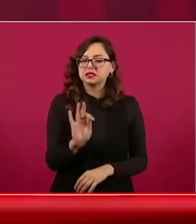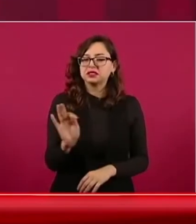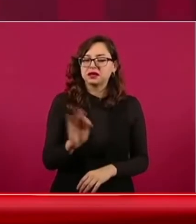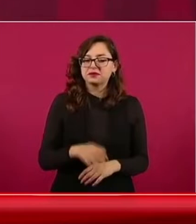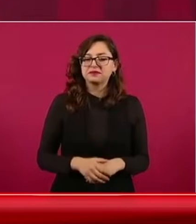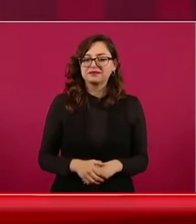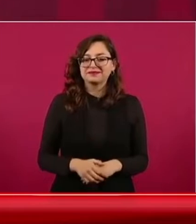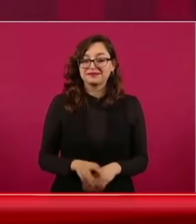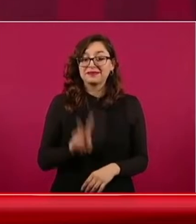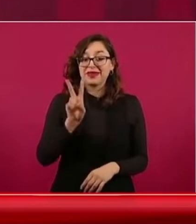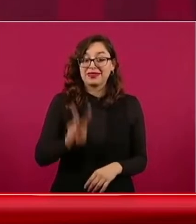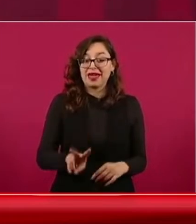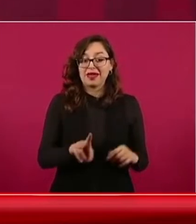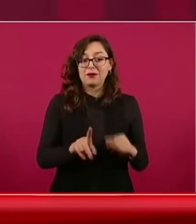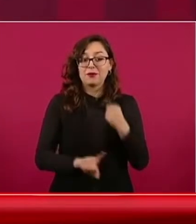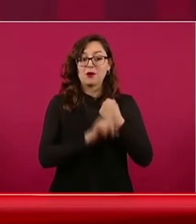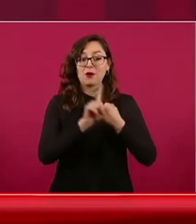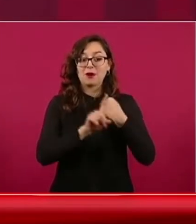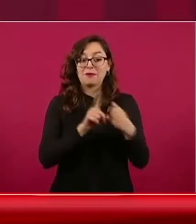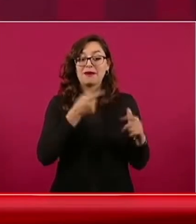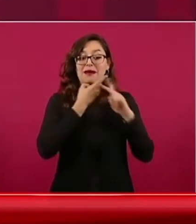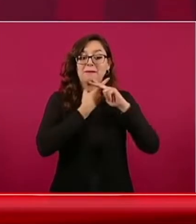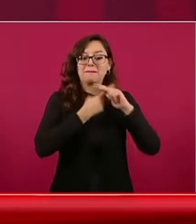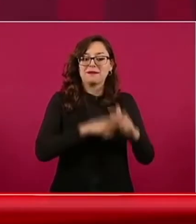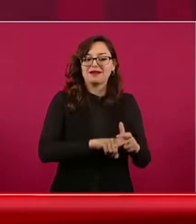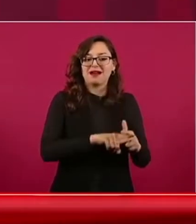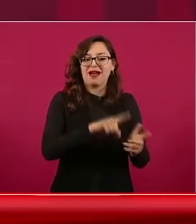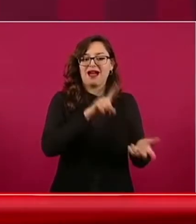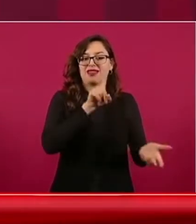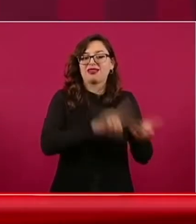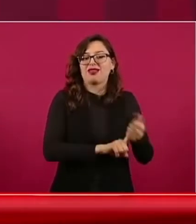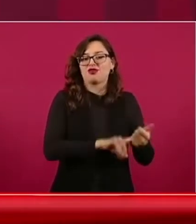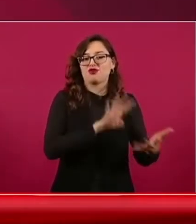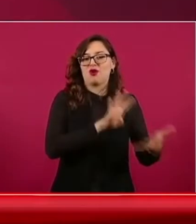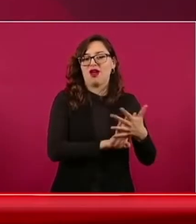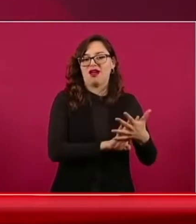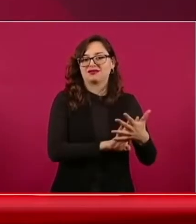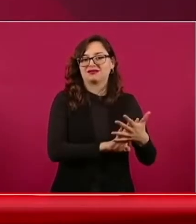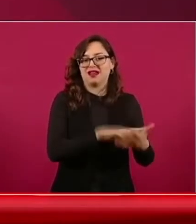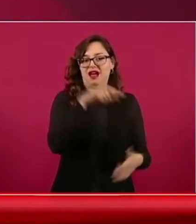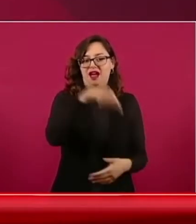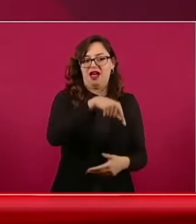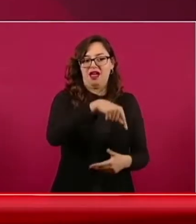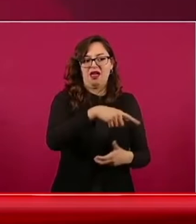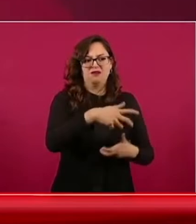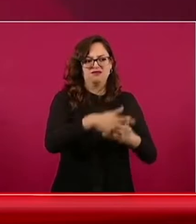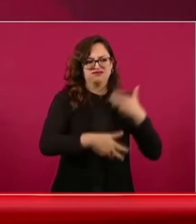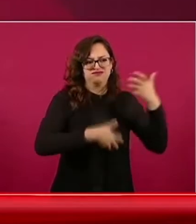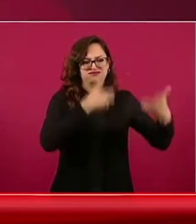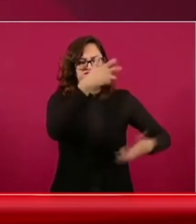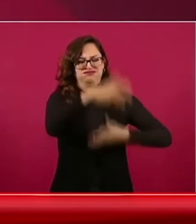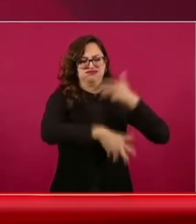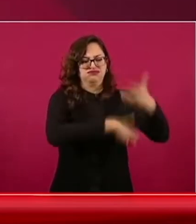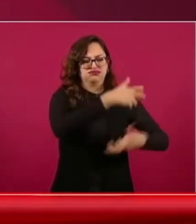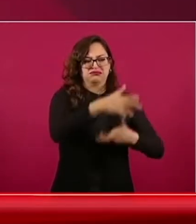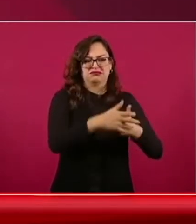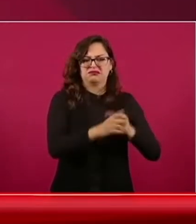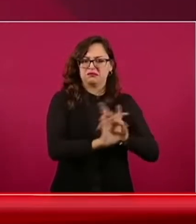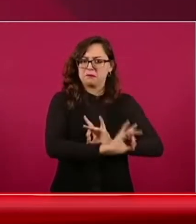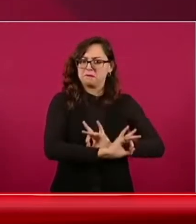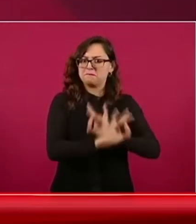da en el penal, ¿sí? Y en situación un poco extraña.